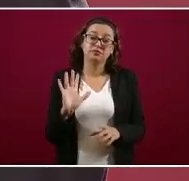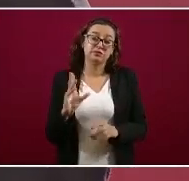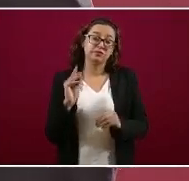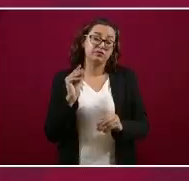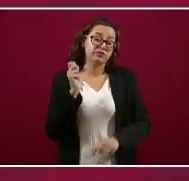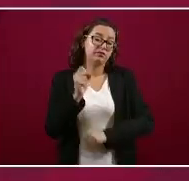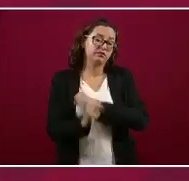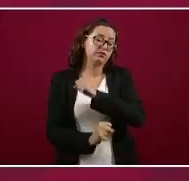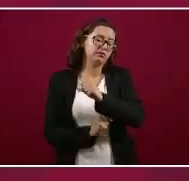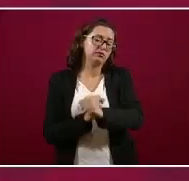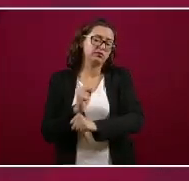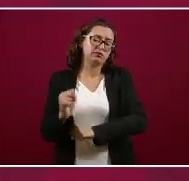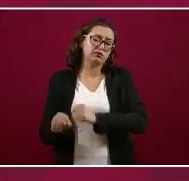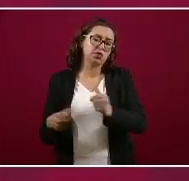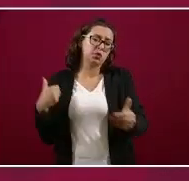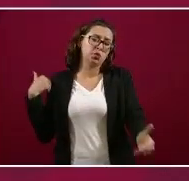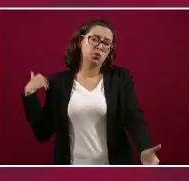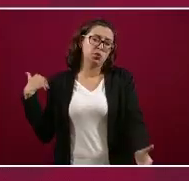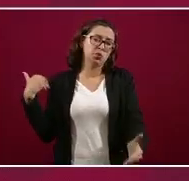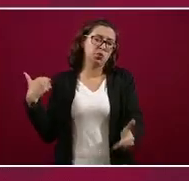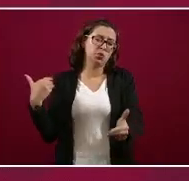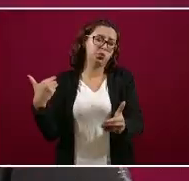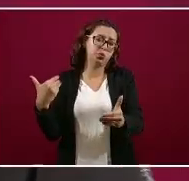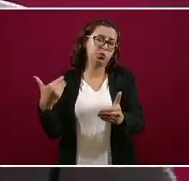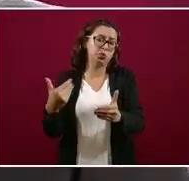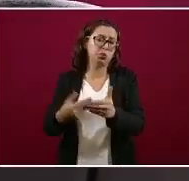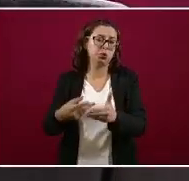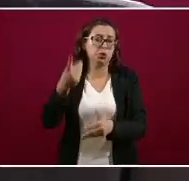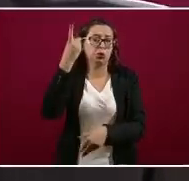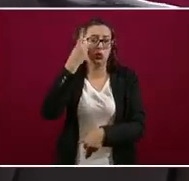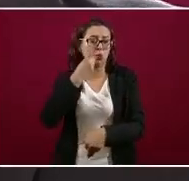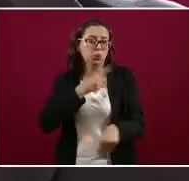tiempo ya están despertando